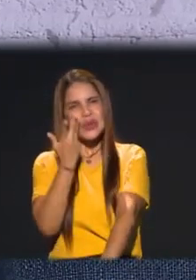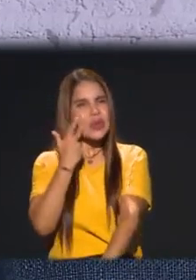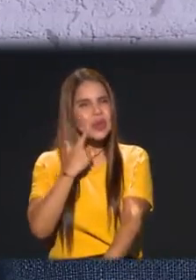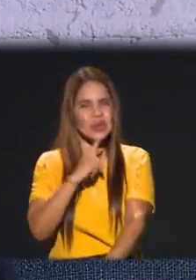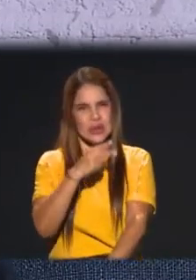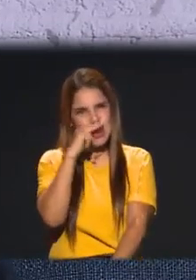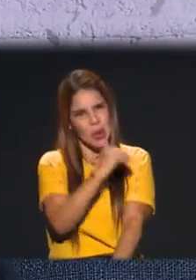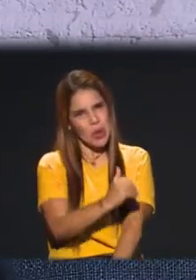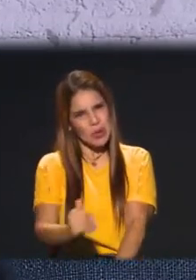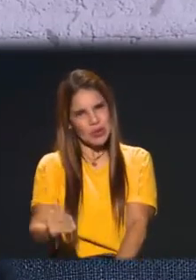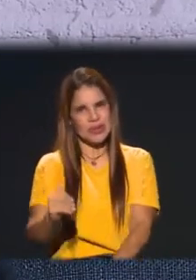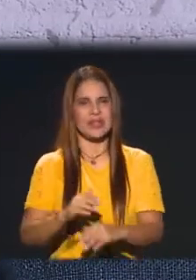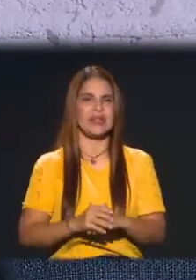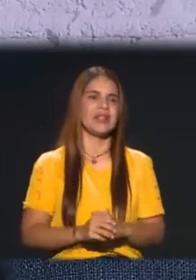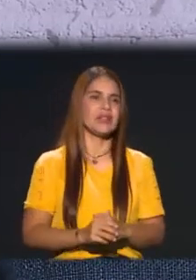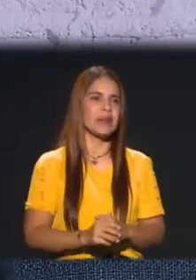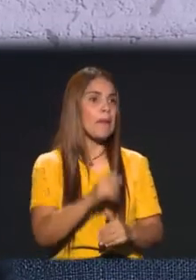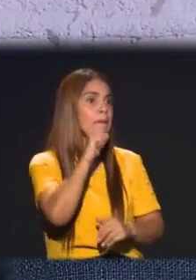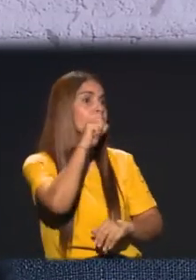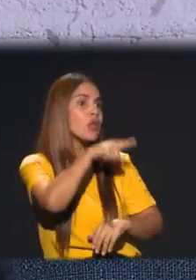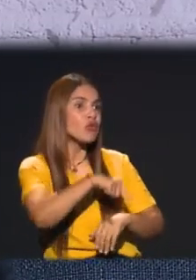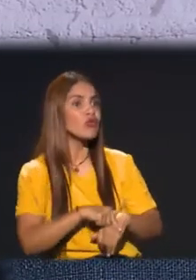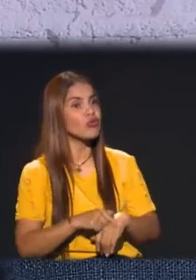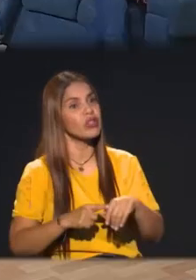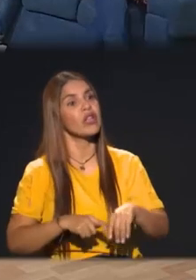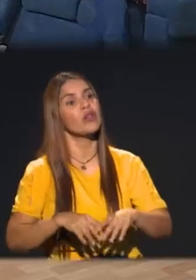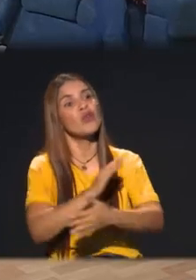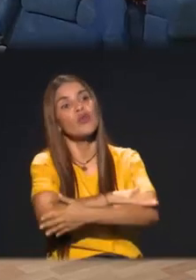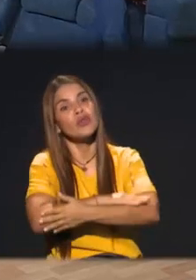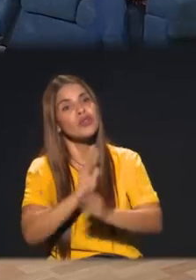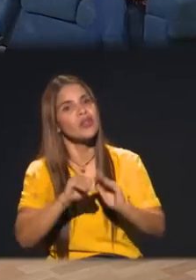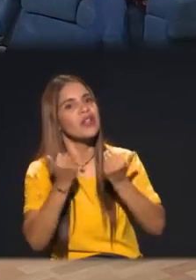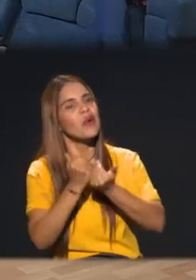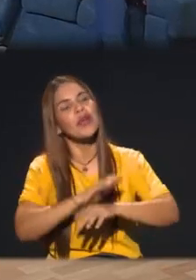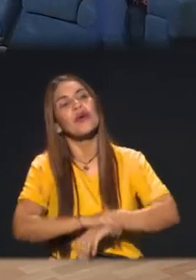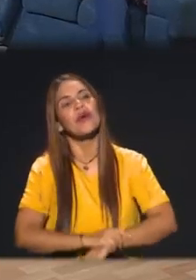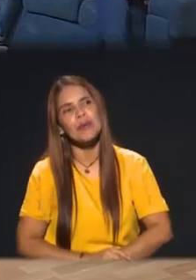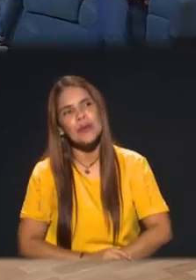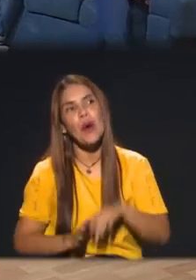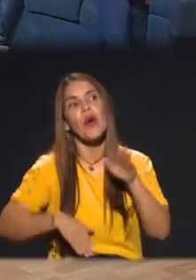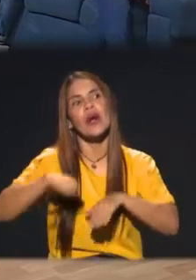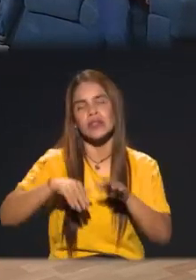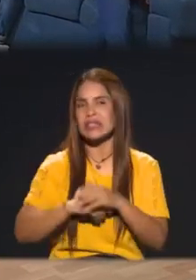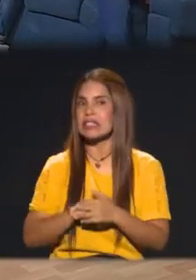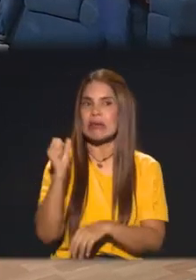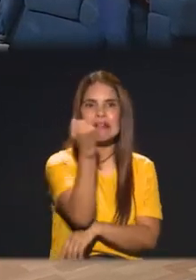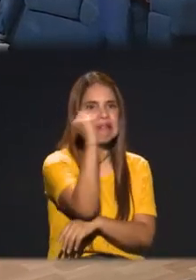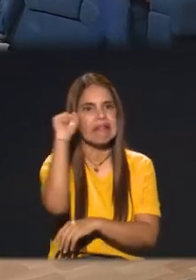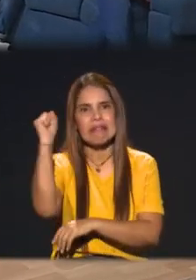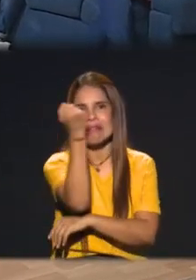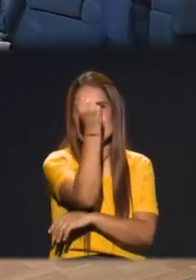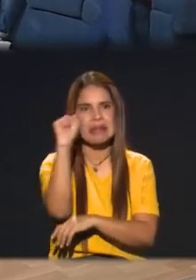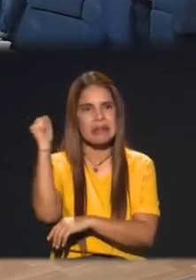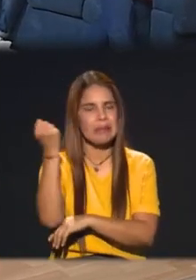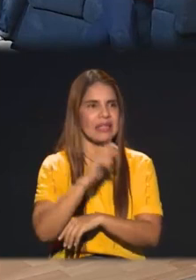Cosí acá, yo tengo una duda. ¿Usted era juicioso en el colegio o le sacaba las cámaras a los profesores? No, yo era que estoy muy hiperactivo, pues, como dicen